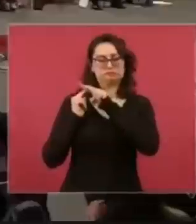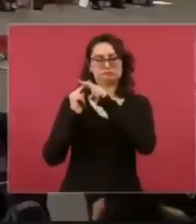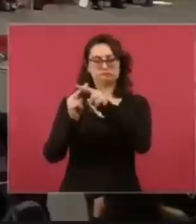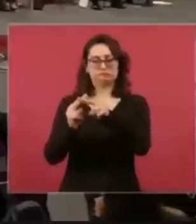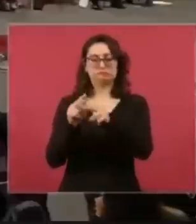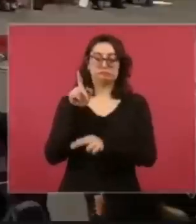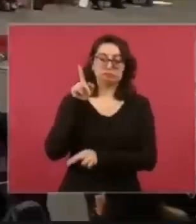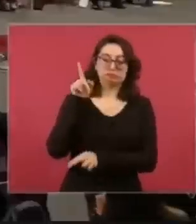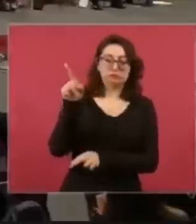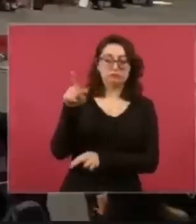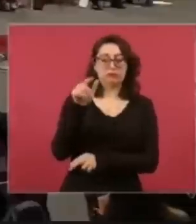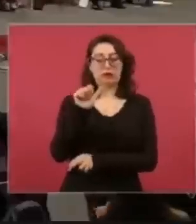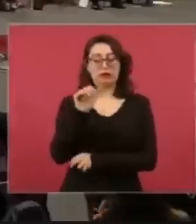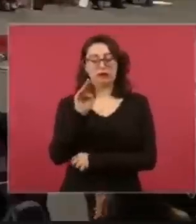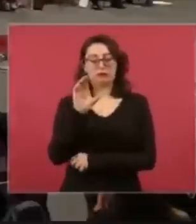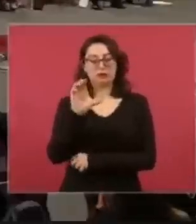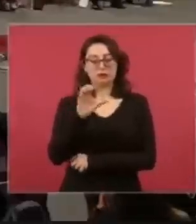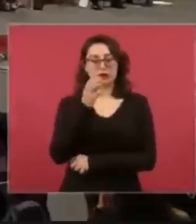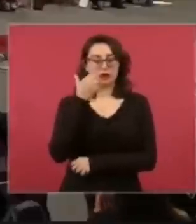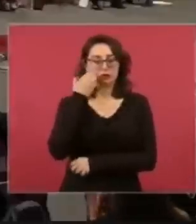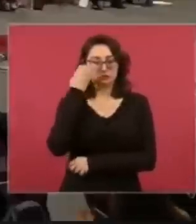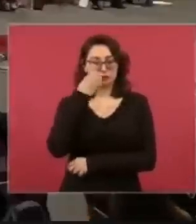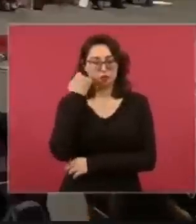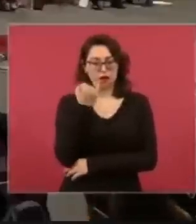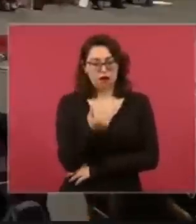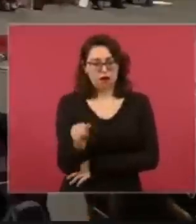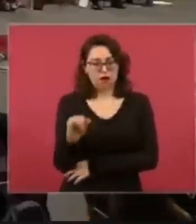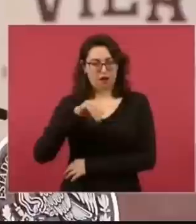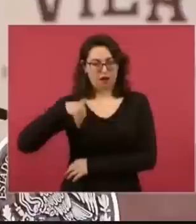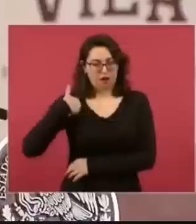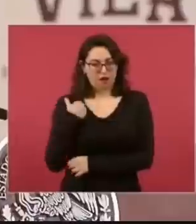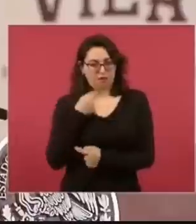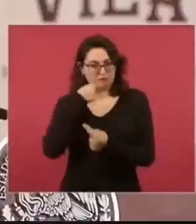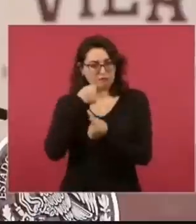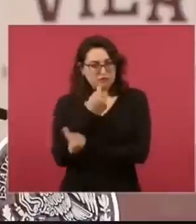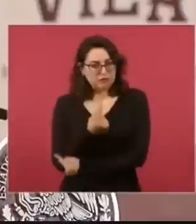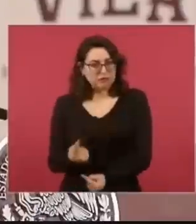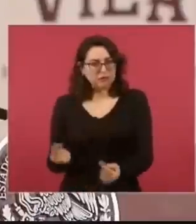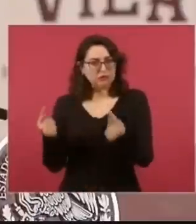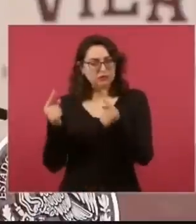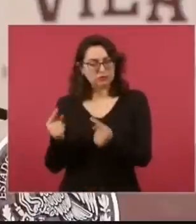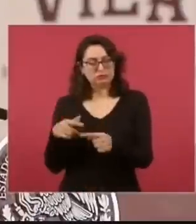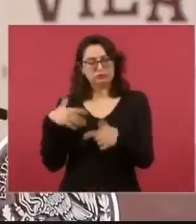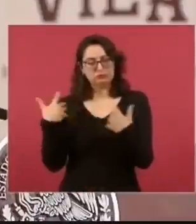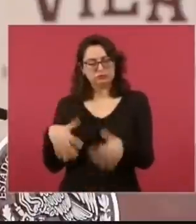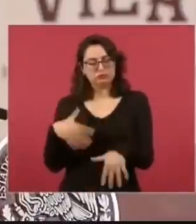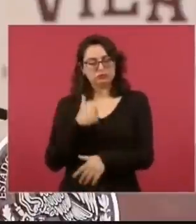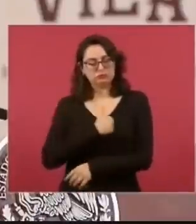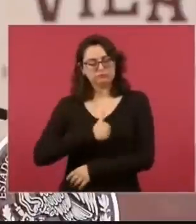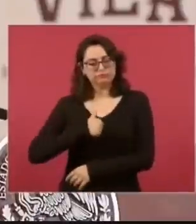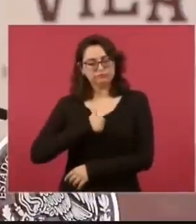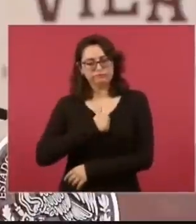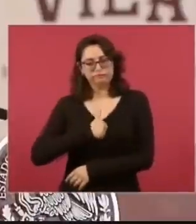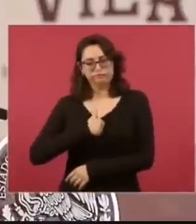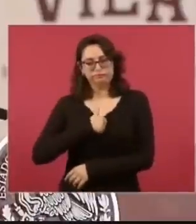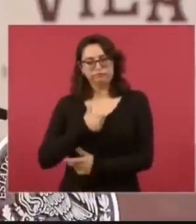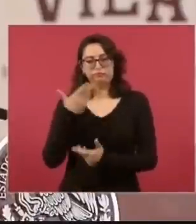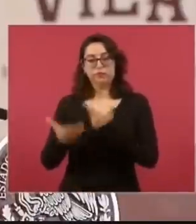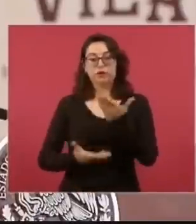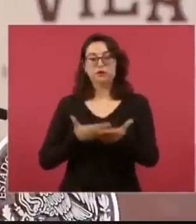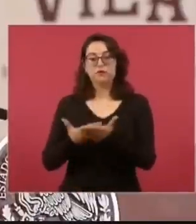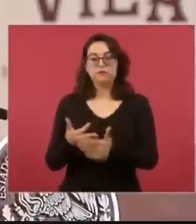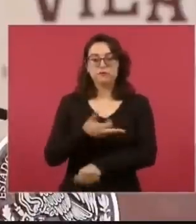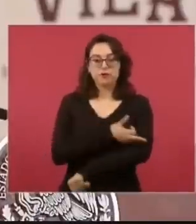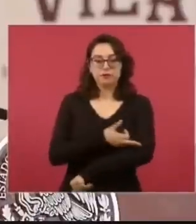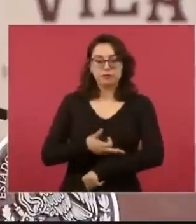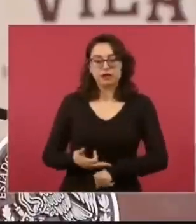queremos refrendar nuestro compromiso y solidaridad con los familiares de todas las víctimas con los sobrevivientes y